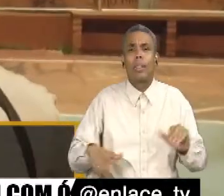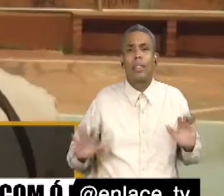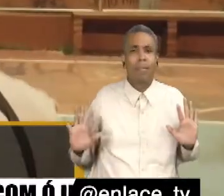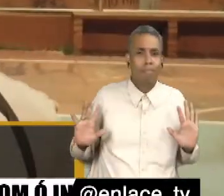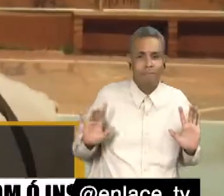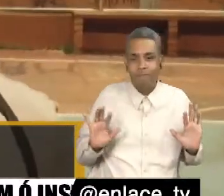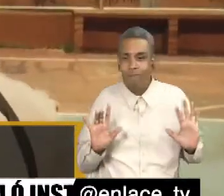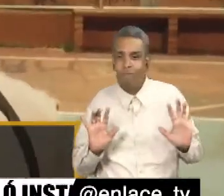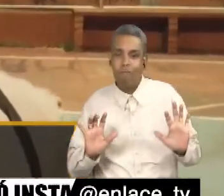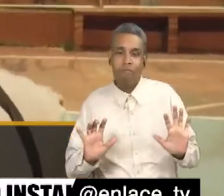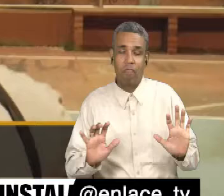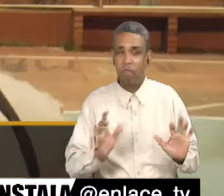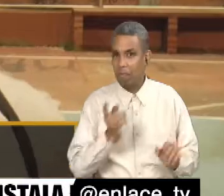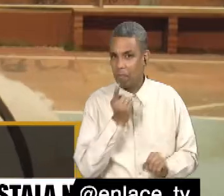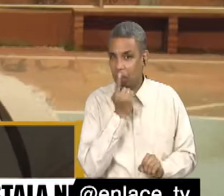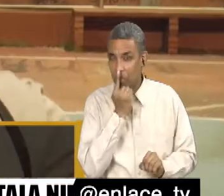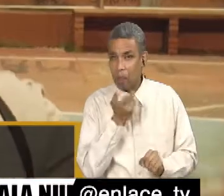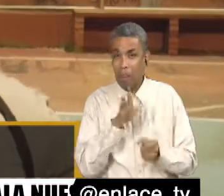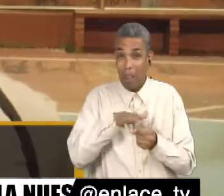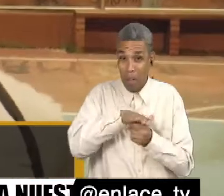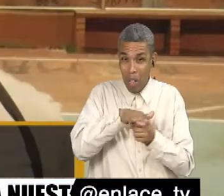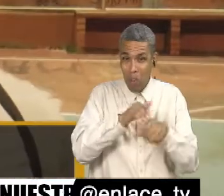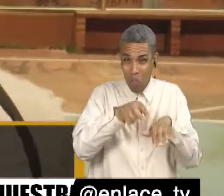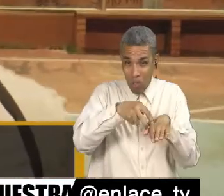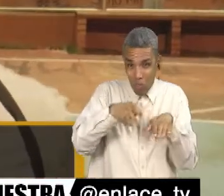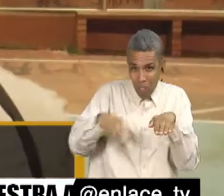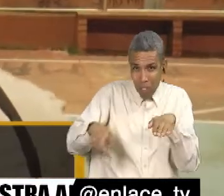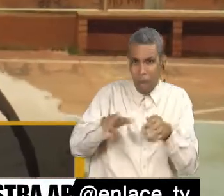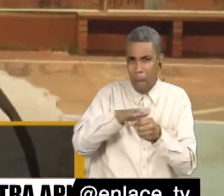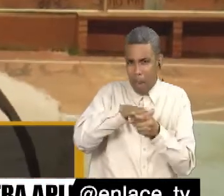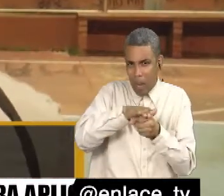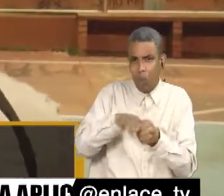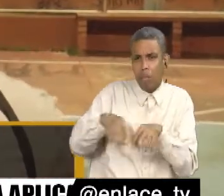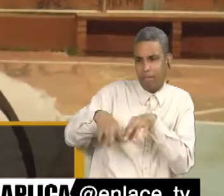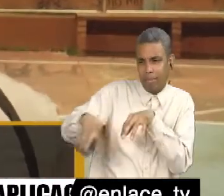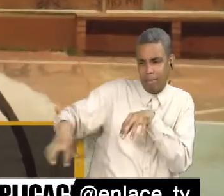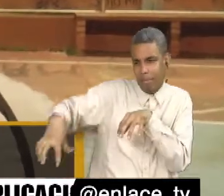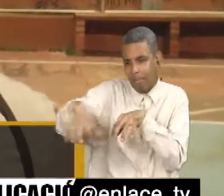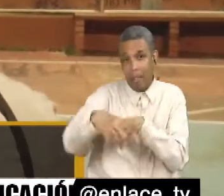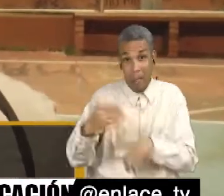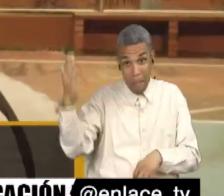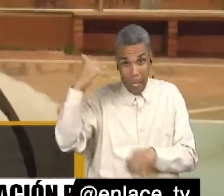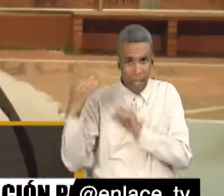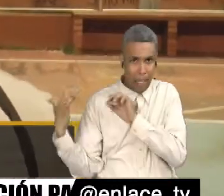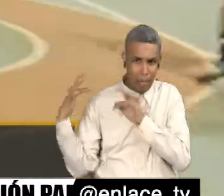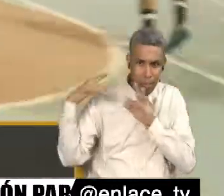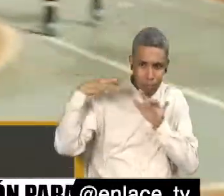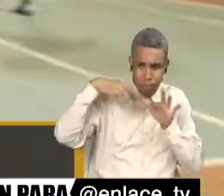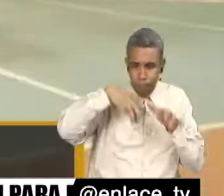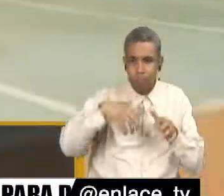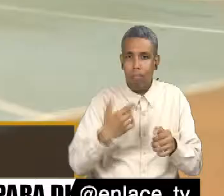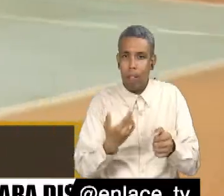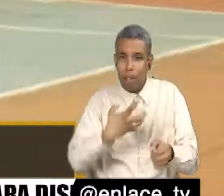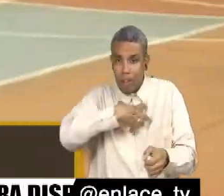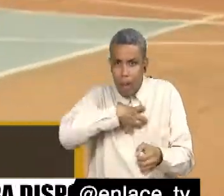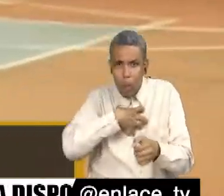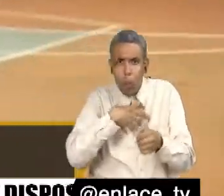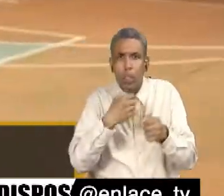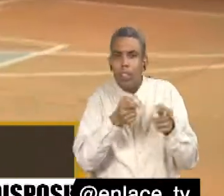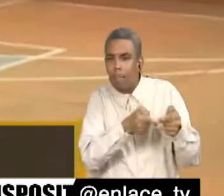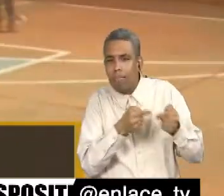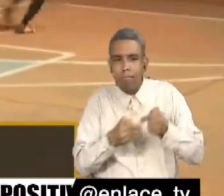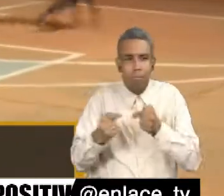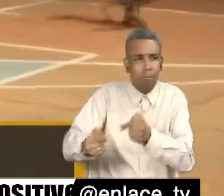el barrio Santana y a sus alrededores para que vengan y disfruten ese hermoso campeonato de banquitas que lo